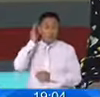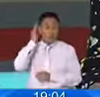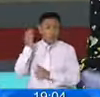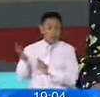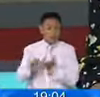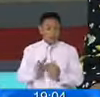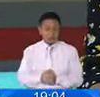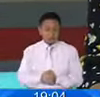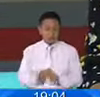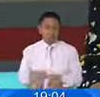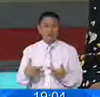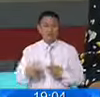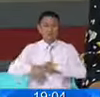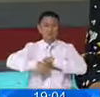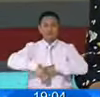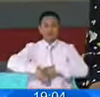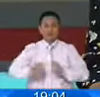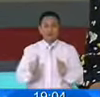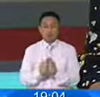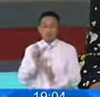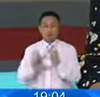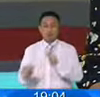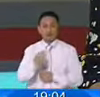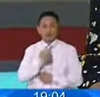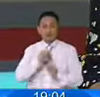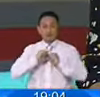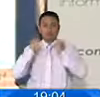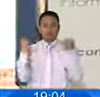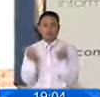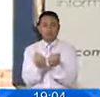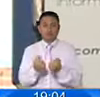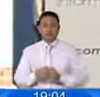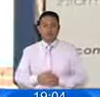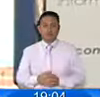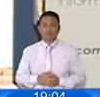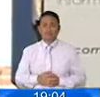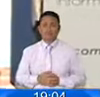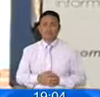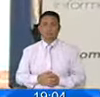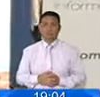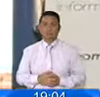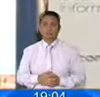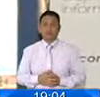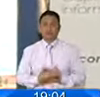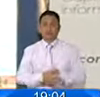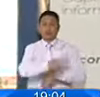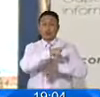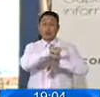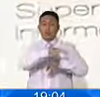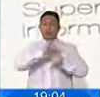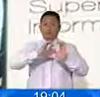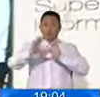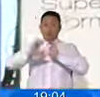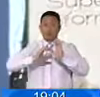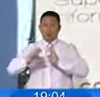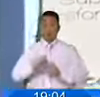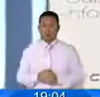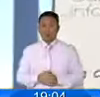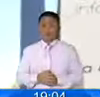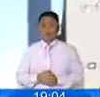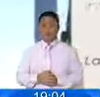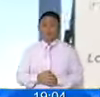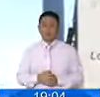Lo hizo en un taller con comunicadores sociales. De acuerdo a la Superintendencia de la Información y Comunicación,